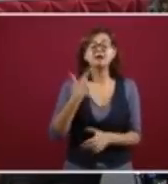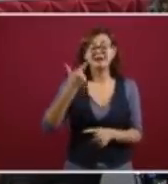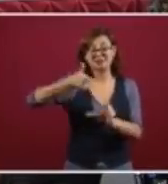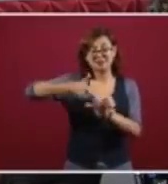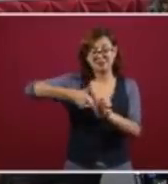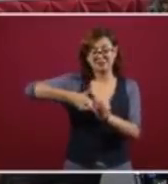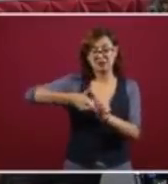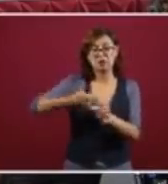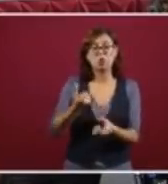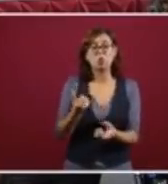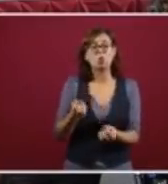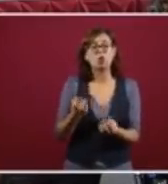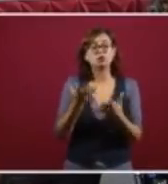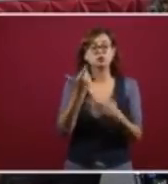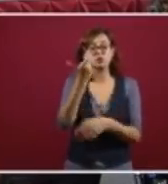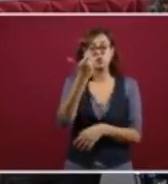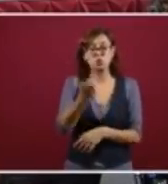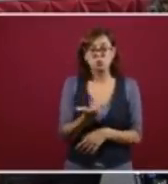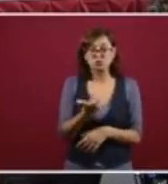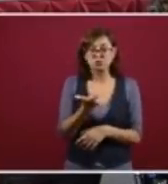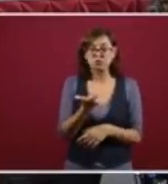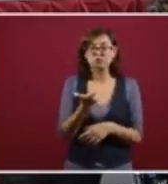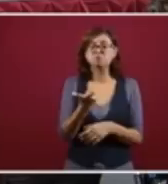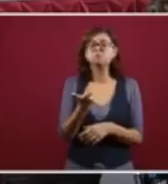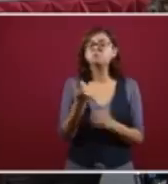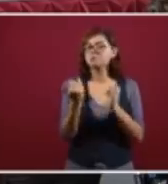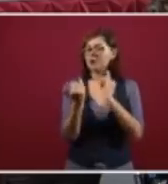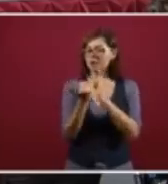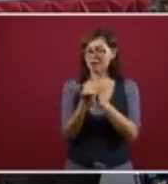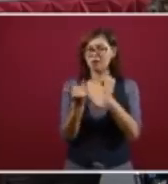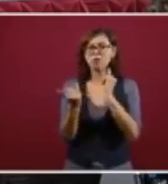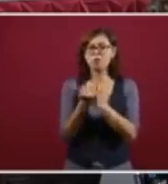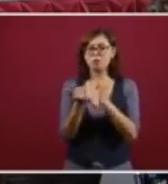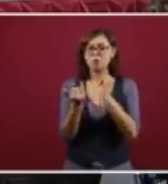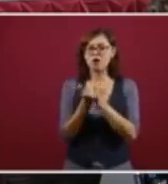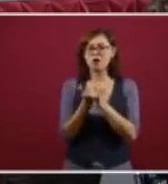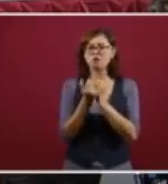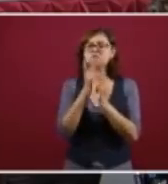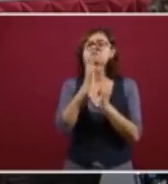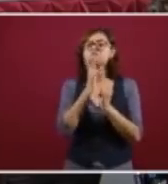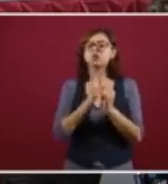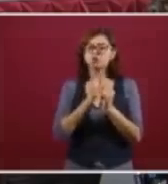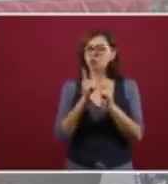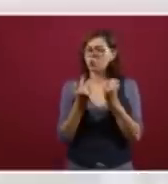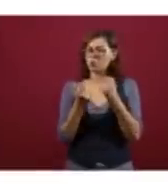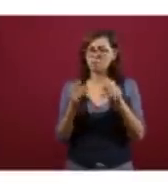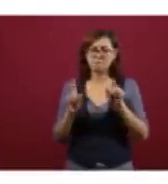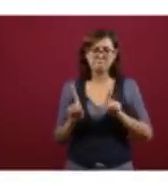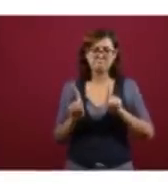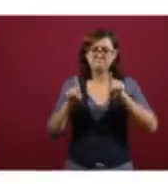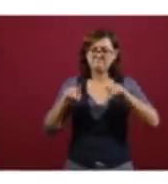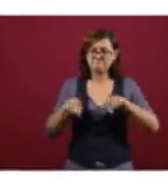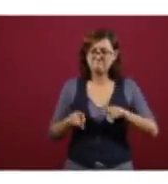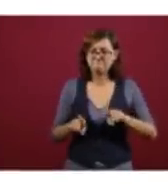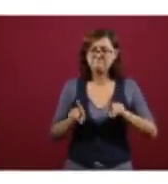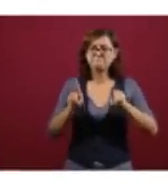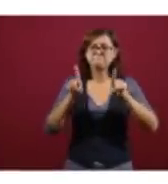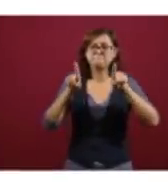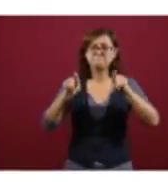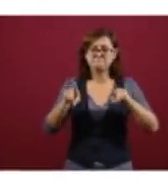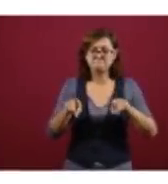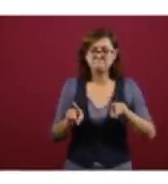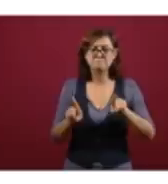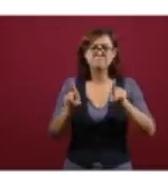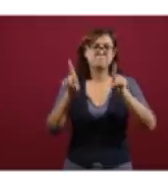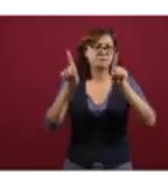que la gasolina sigue un comportamiento muy parecido al del precio del petróleo. Es decir, cuando aumenta el precio del petróleo, sube la